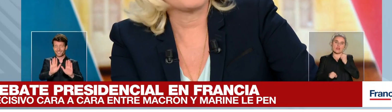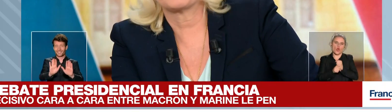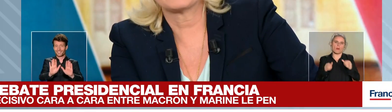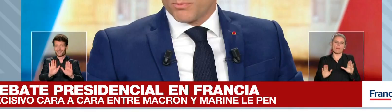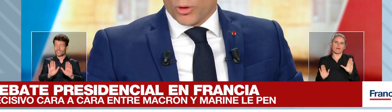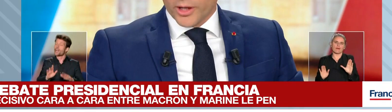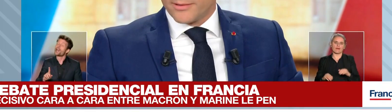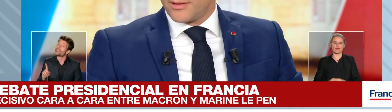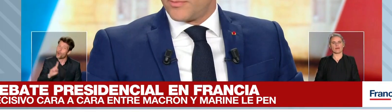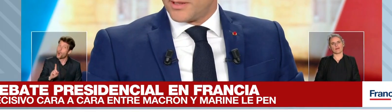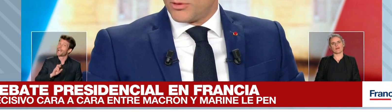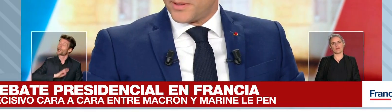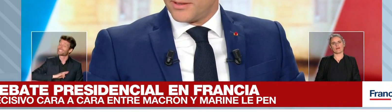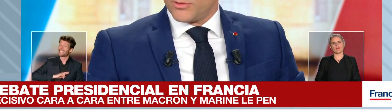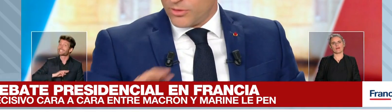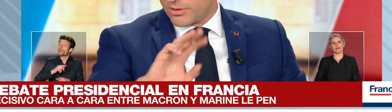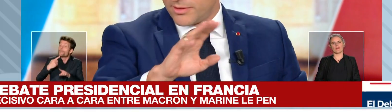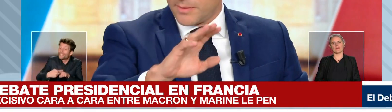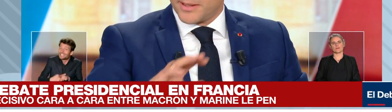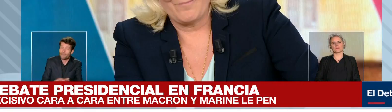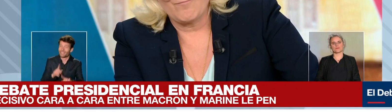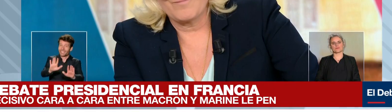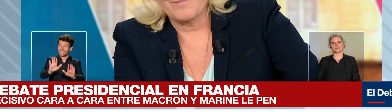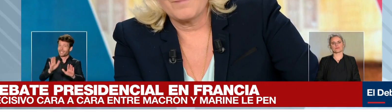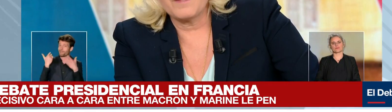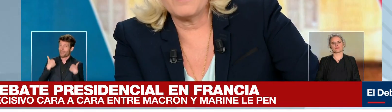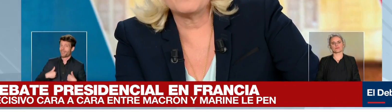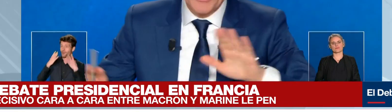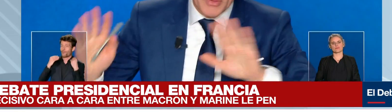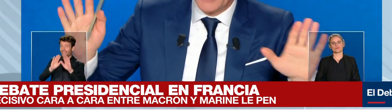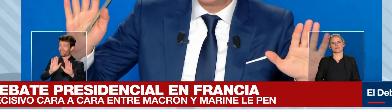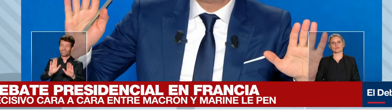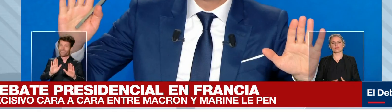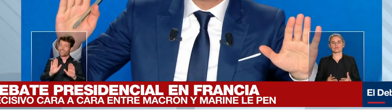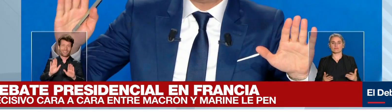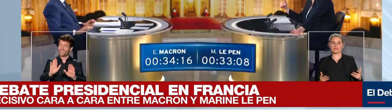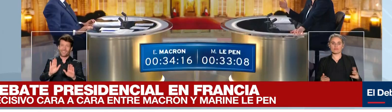Pen. No, se financia todo la jubilación con la pensión a 65 años, preciso.